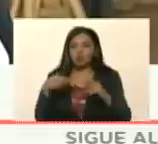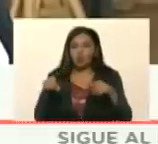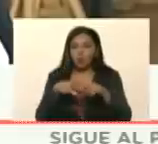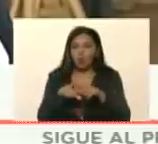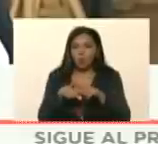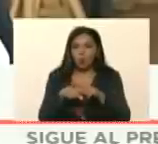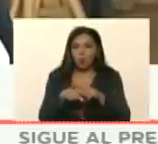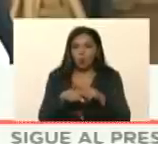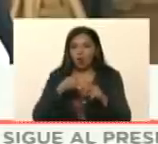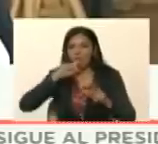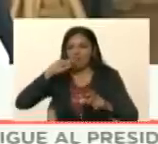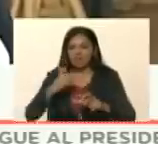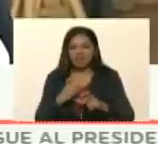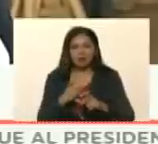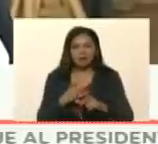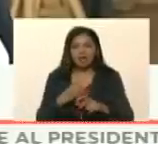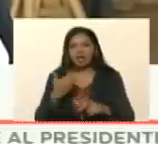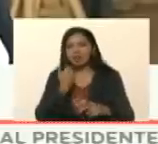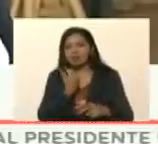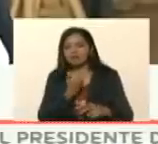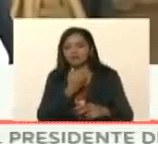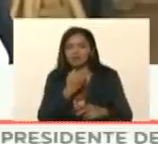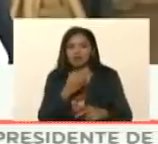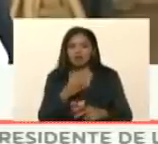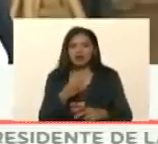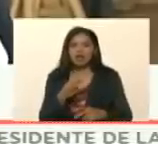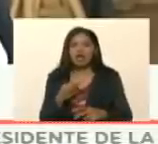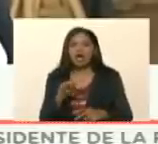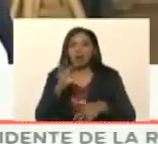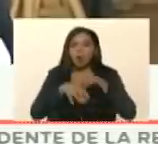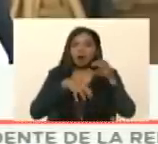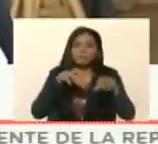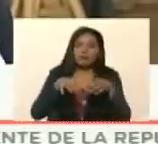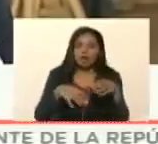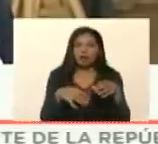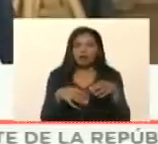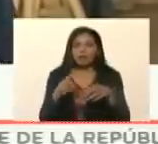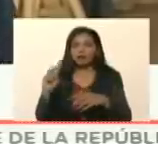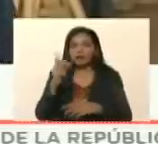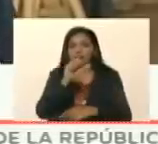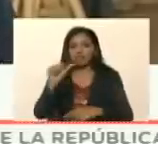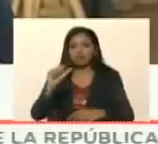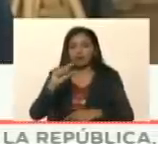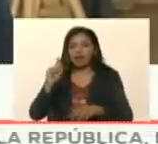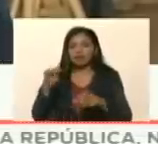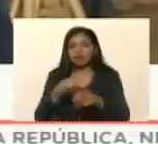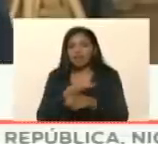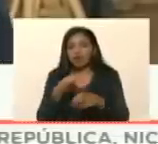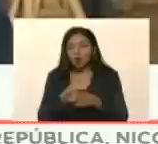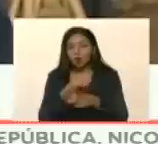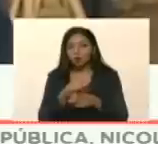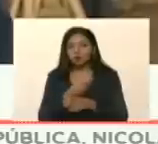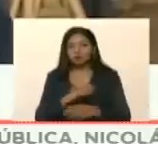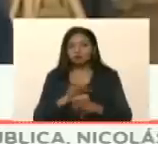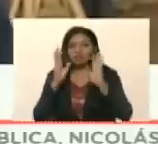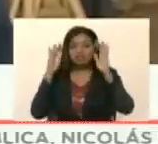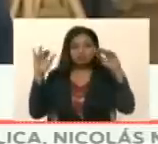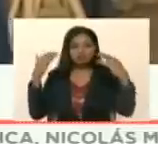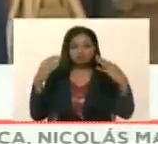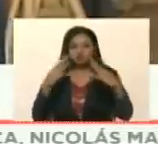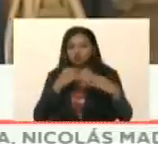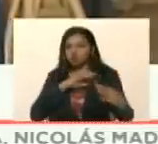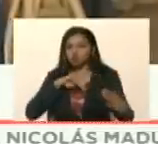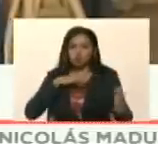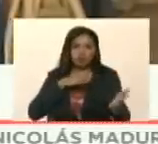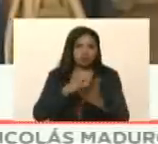y la fiebre aftosa en el ganado vacuno a partir de la primera semana de agosto. Atención. Todo eso lo